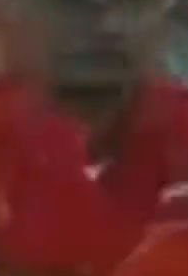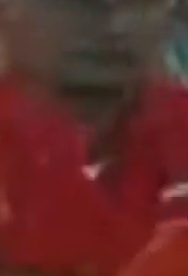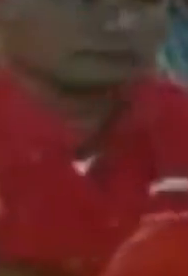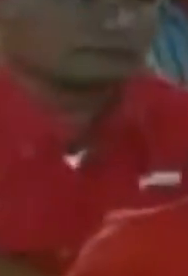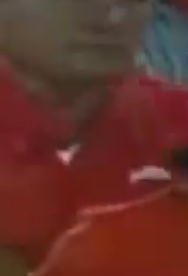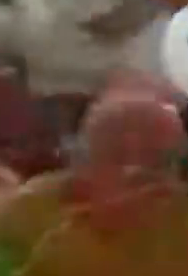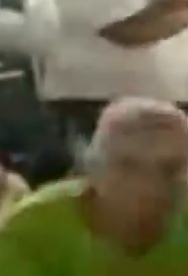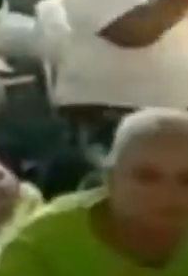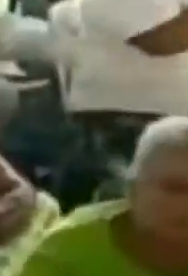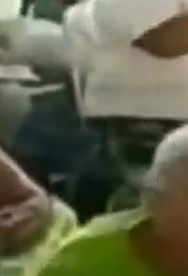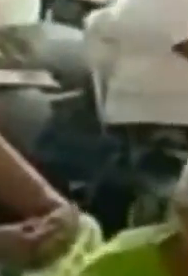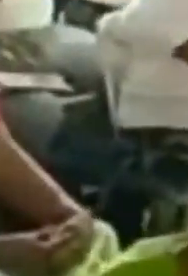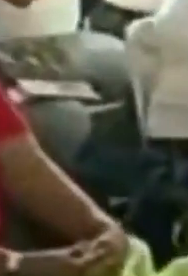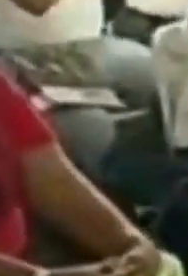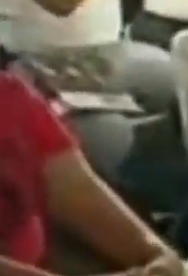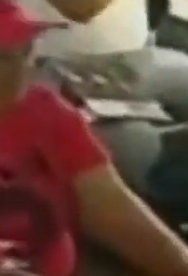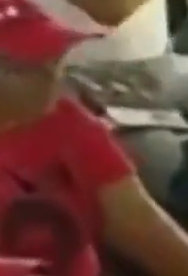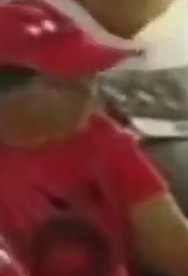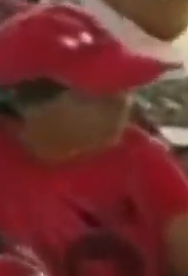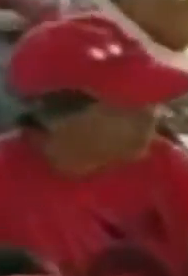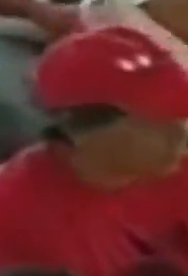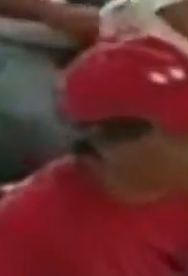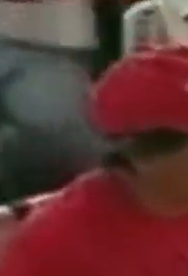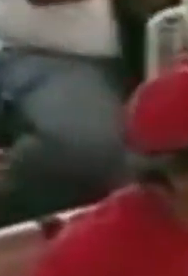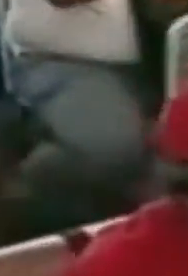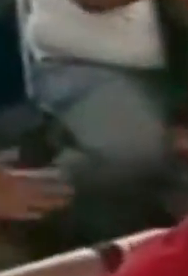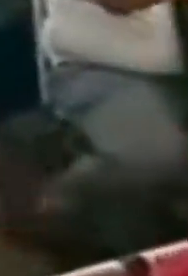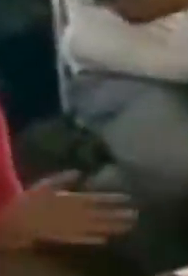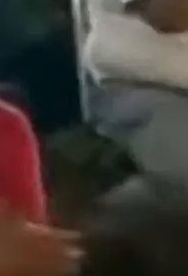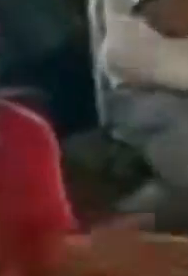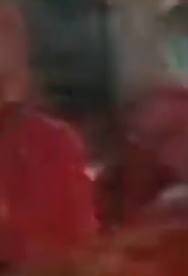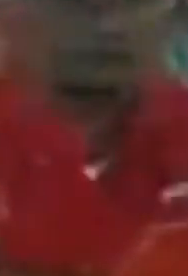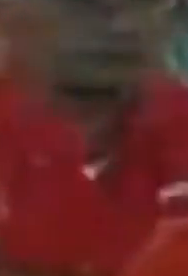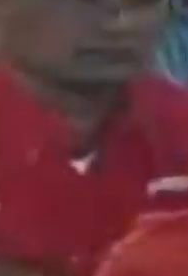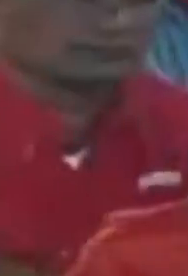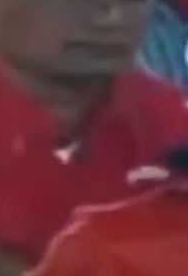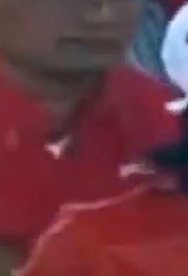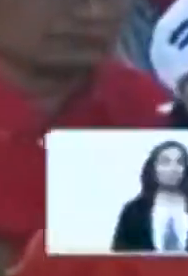Bueno, los CLAP ya tienen ley. Bueno, los CLAP ya tienen ley.